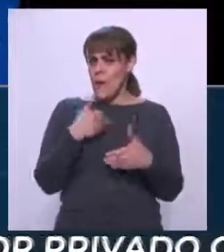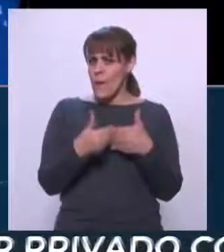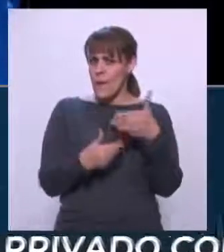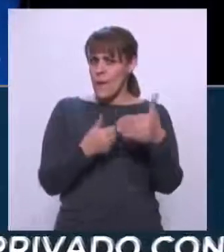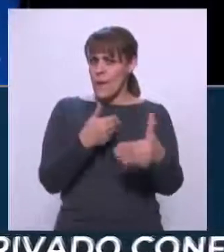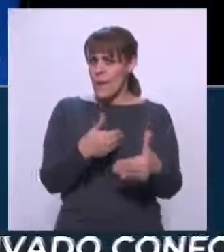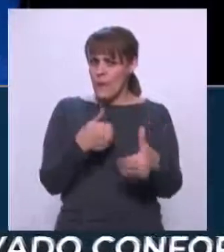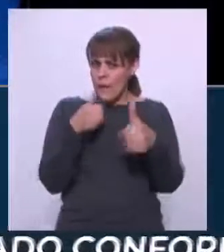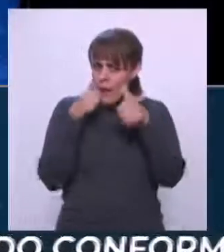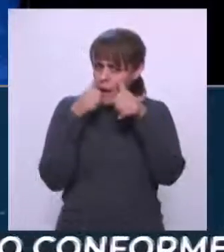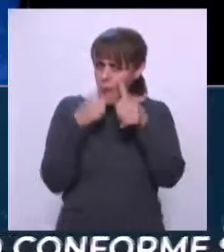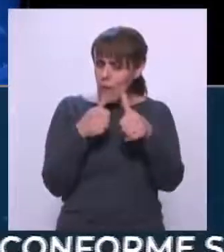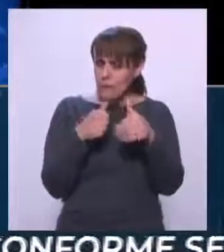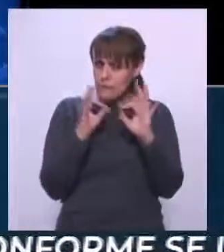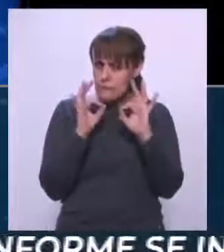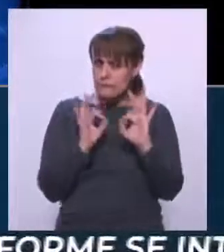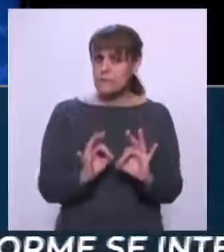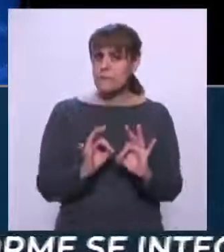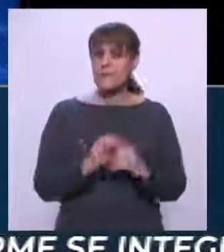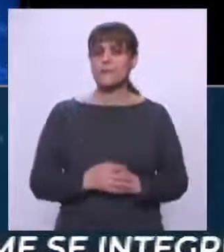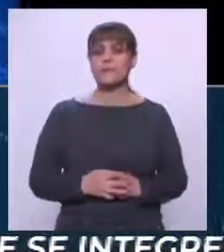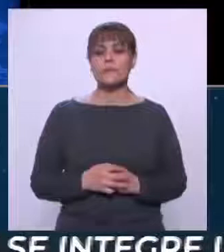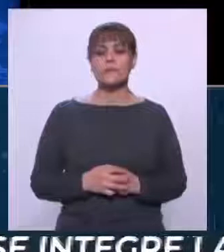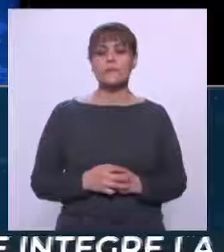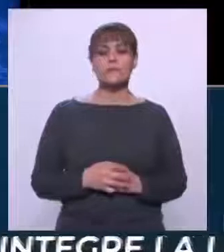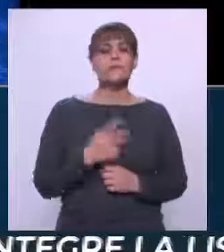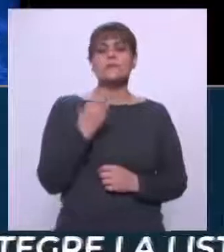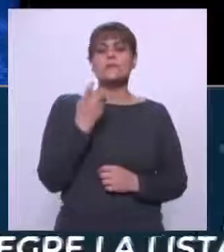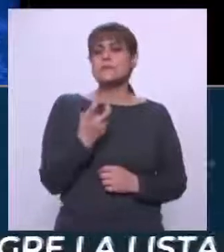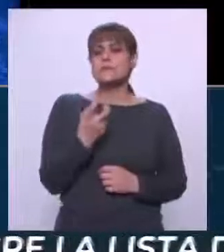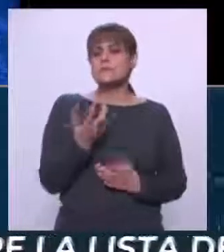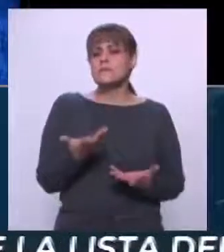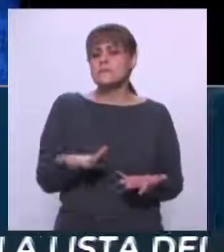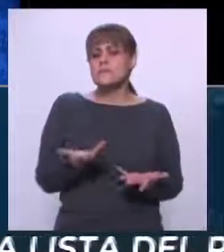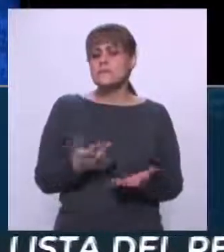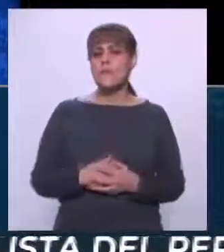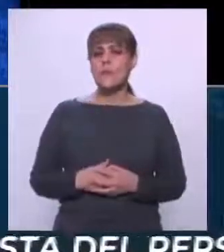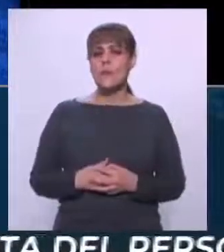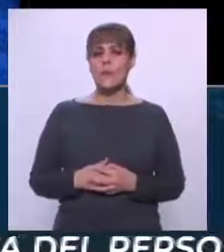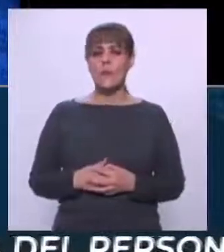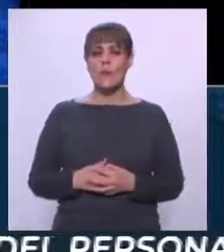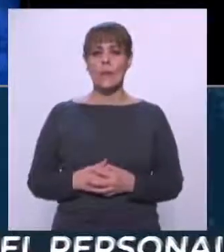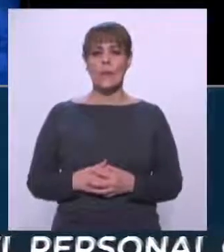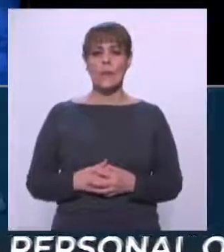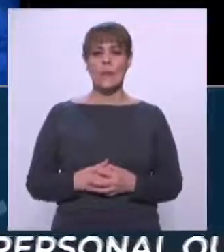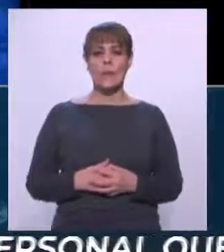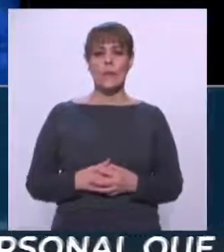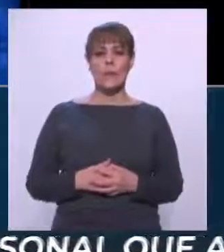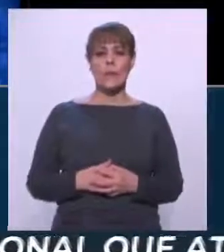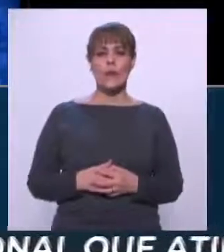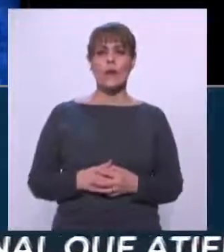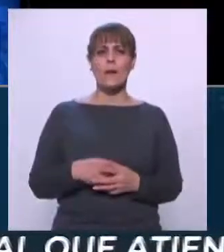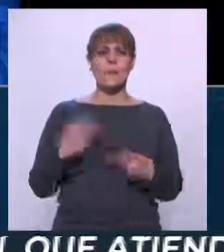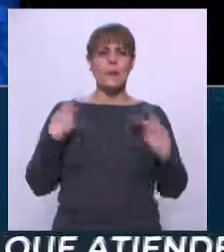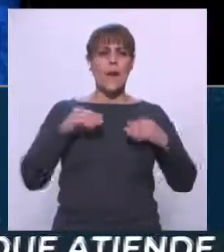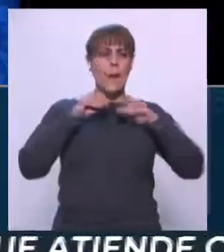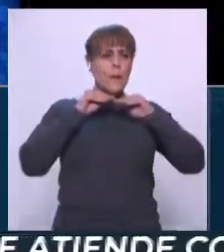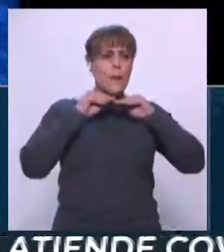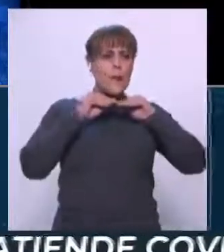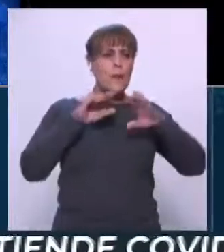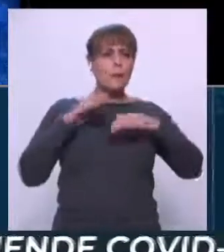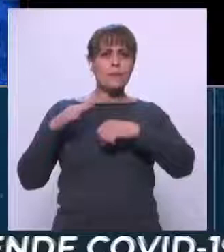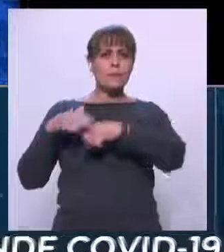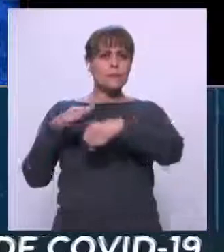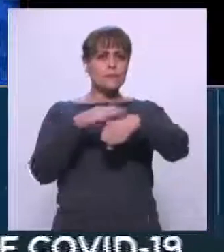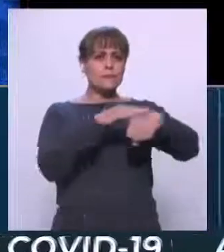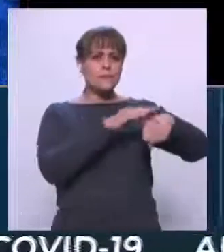muy puntual. Y pues esto, o sea, se está como cundiendo la percepción